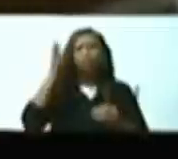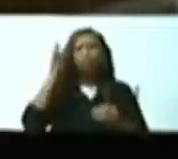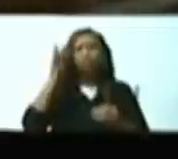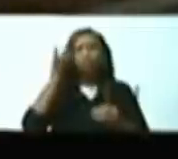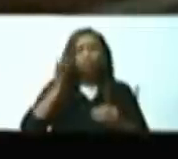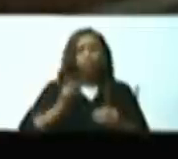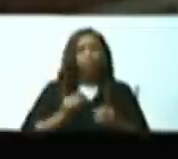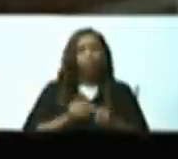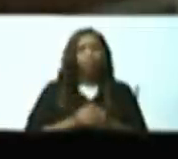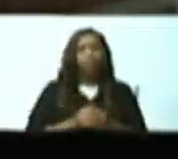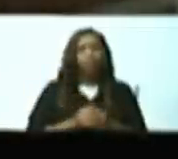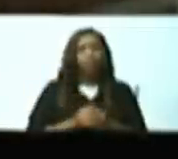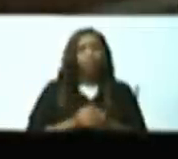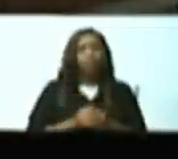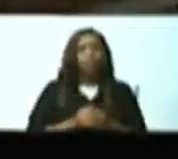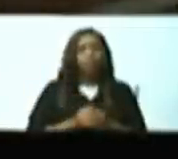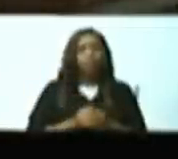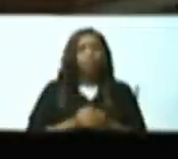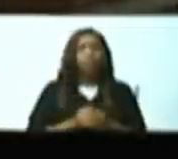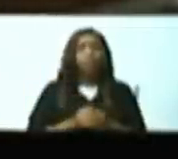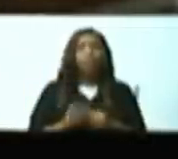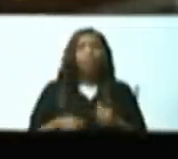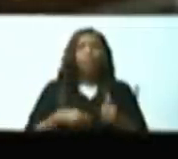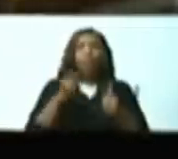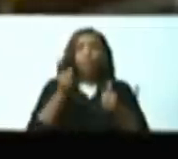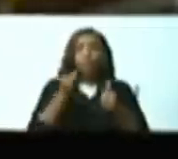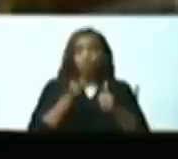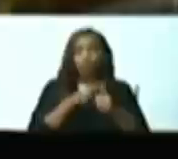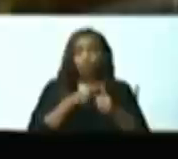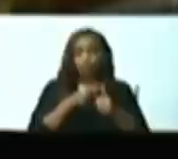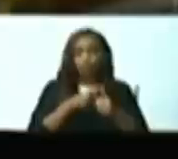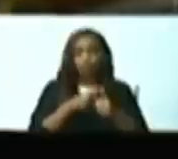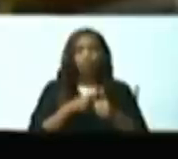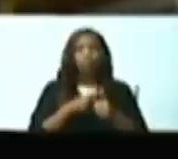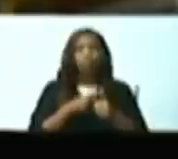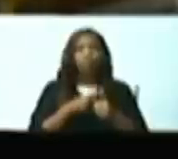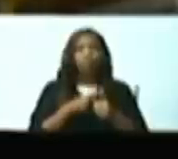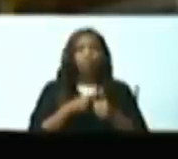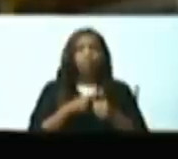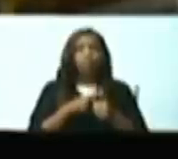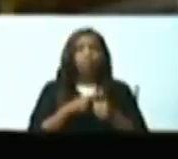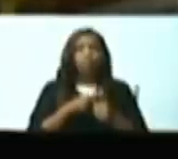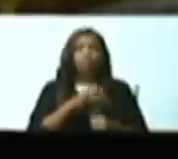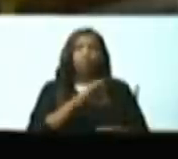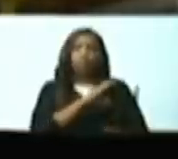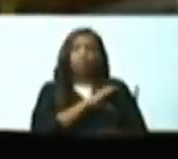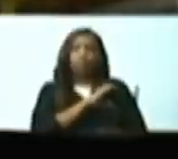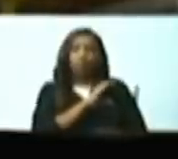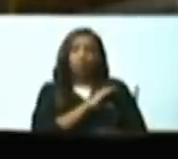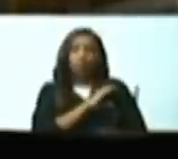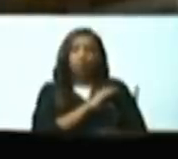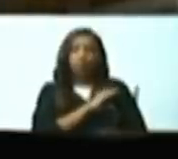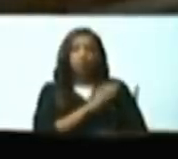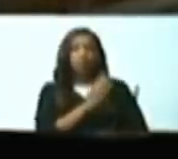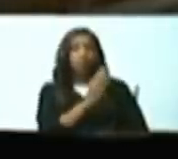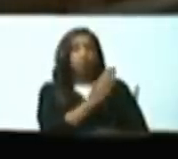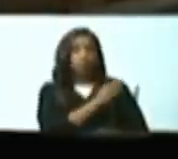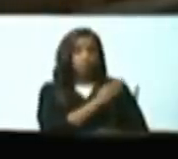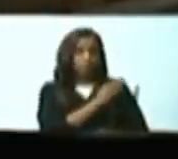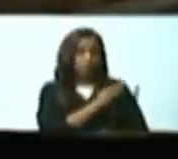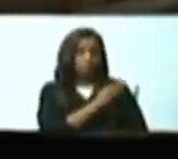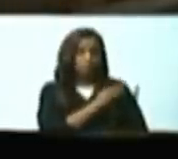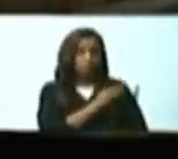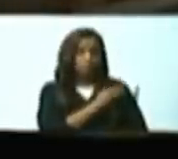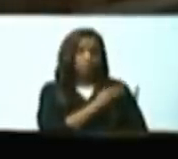sometidos los oficiales generales pensionados de nuestras Fuerzas Armadas y la Policía Nacional. En